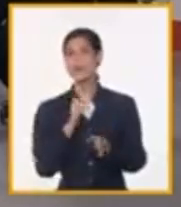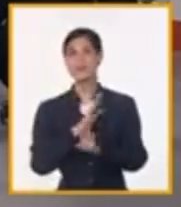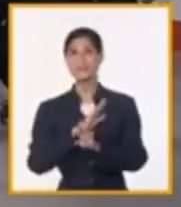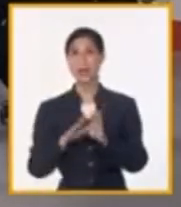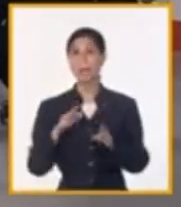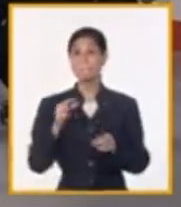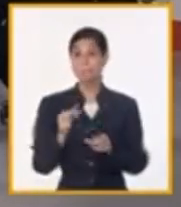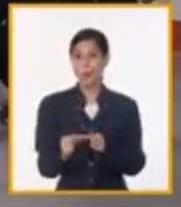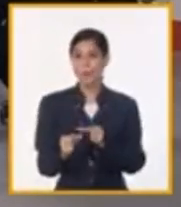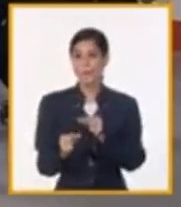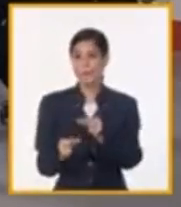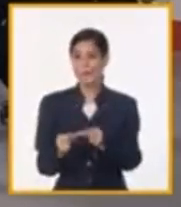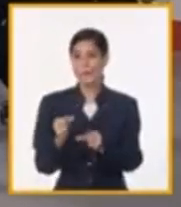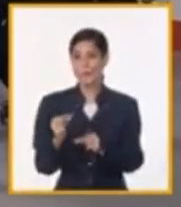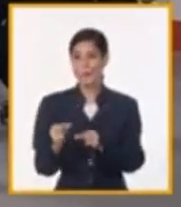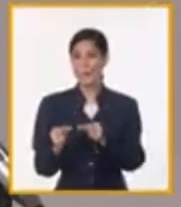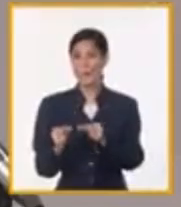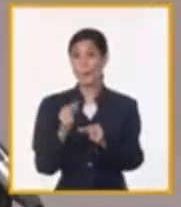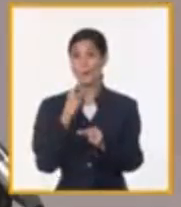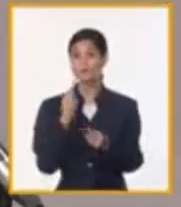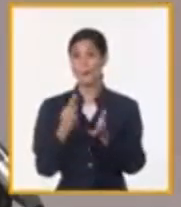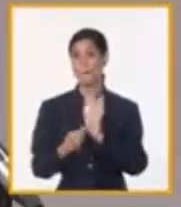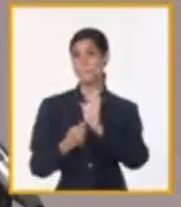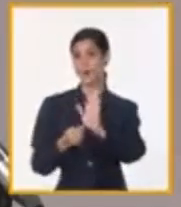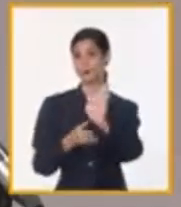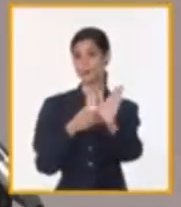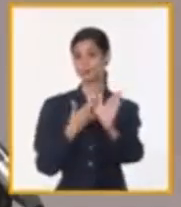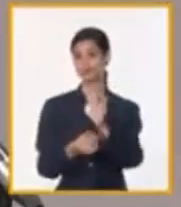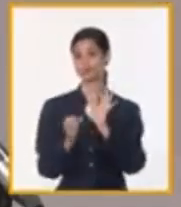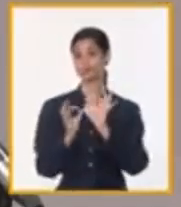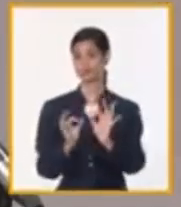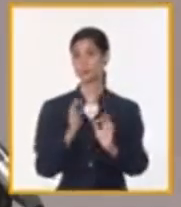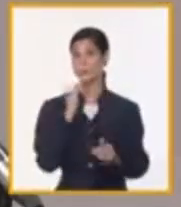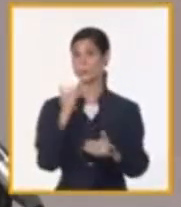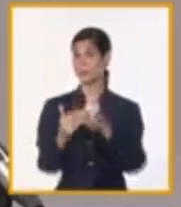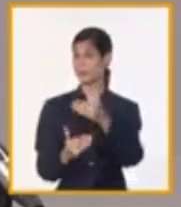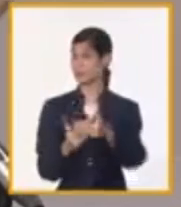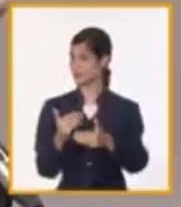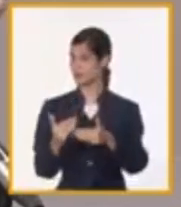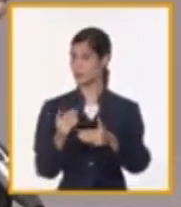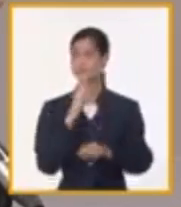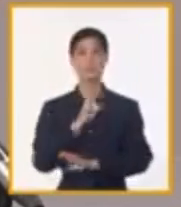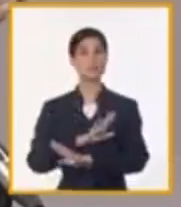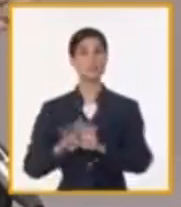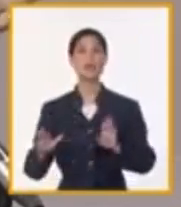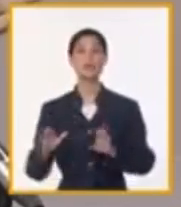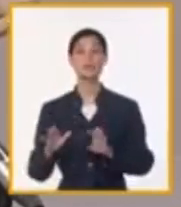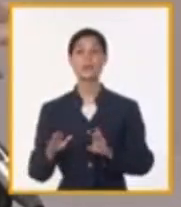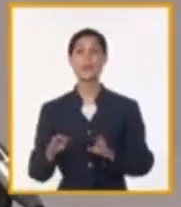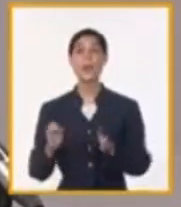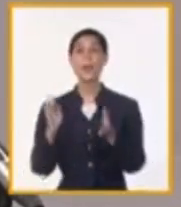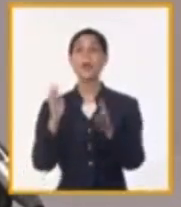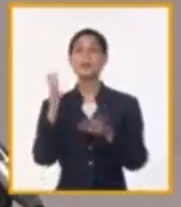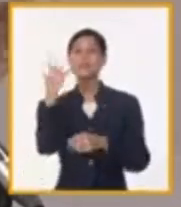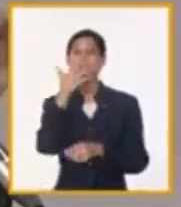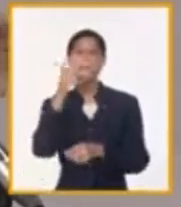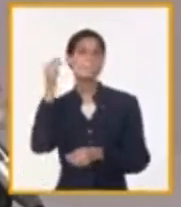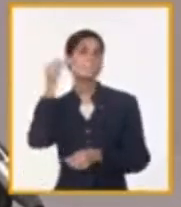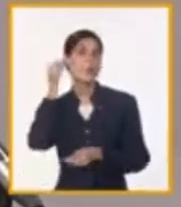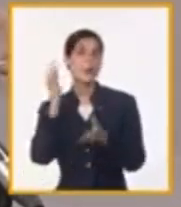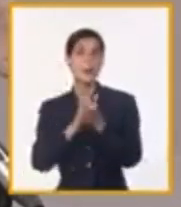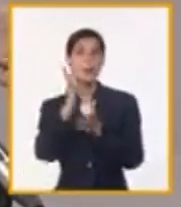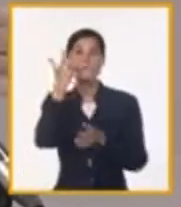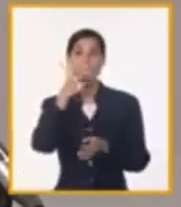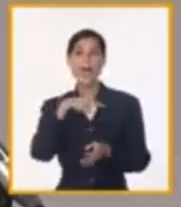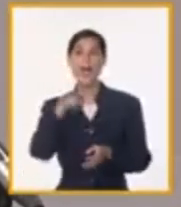a desinflar definitivamente la oposición venezolana y la figura de María Corina Machado que en este caso María Corina se queda totalmente